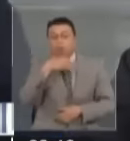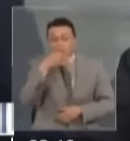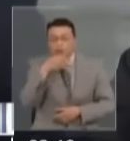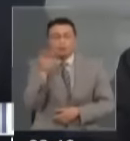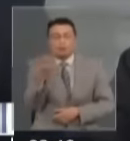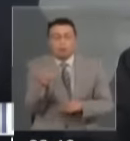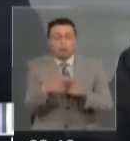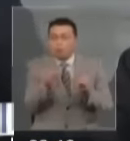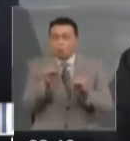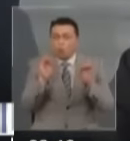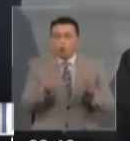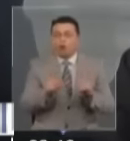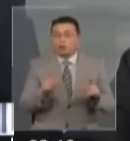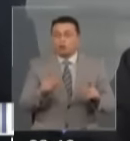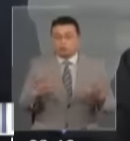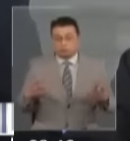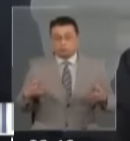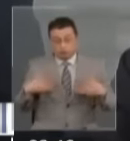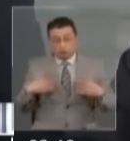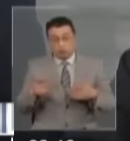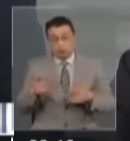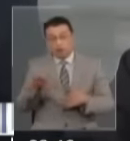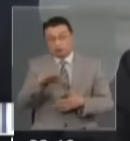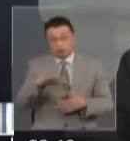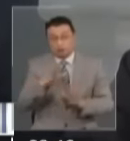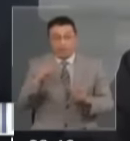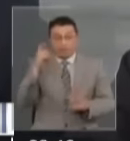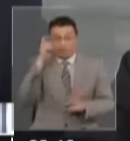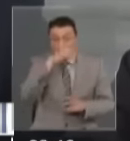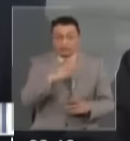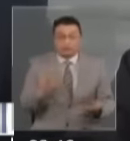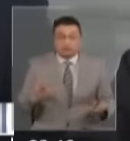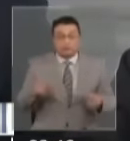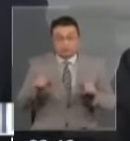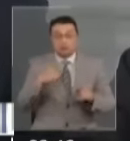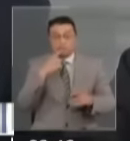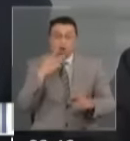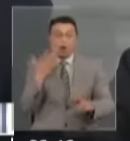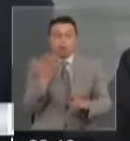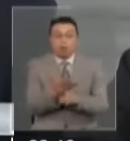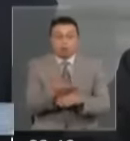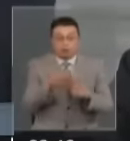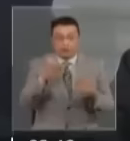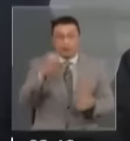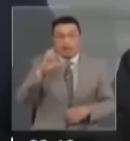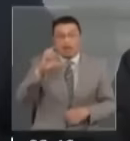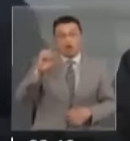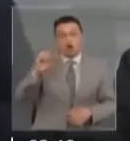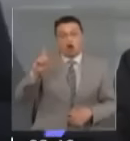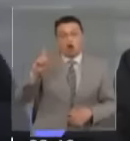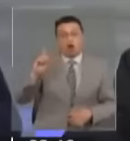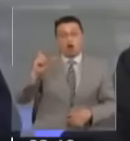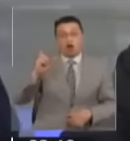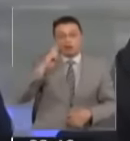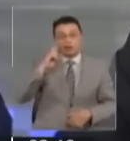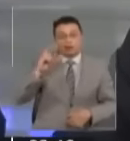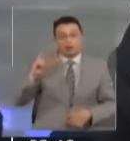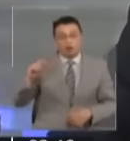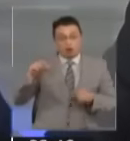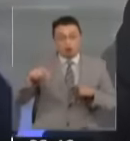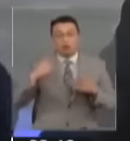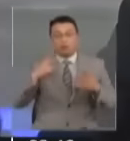y ser reactivos, digamos, ante una situación que es más compleja. Por tanto, una propuesta desde el enfoque ecologista es avanzar en un enfoque